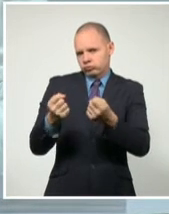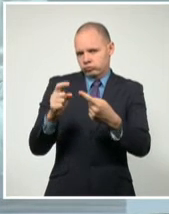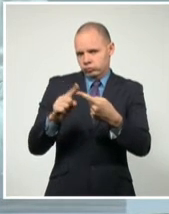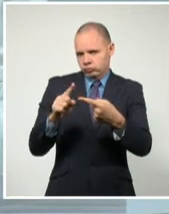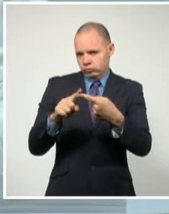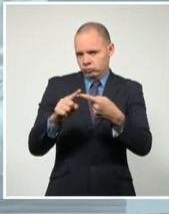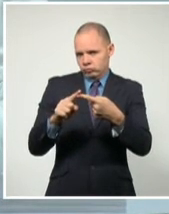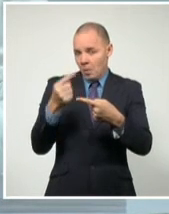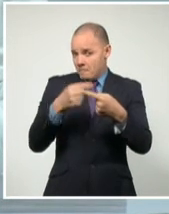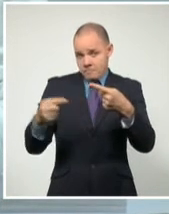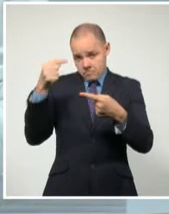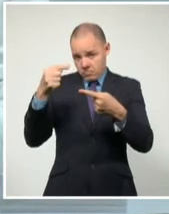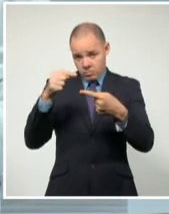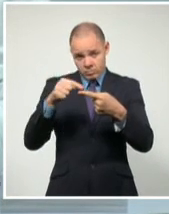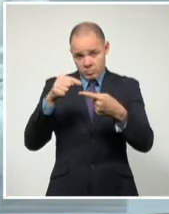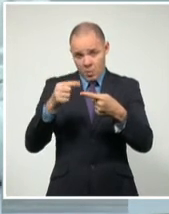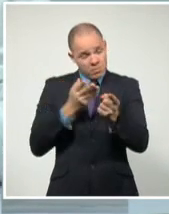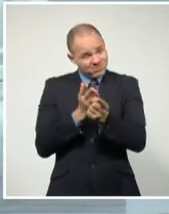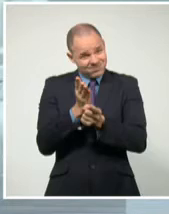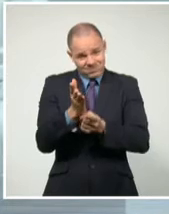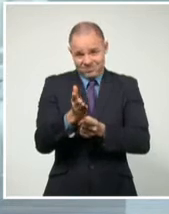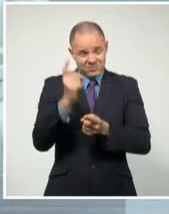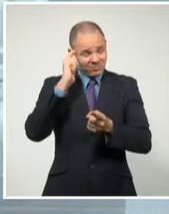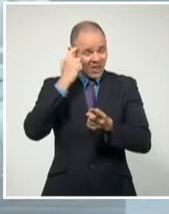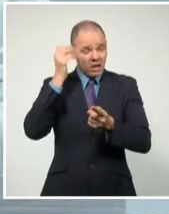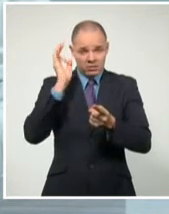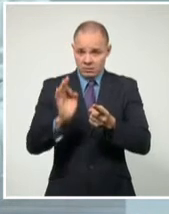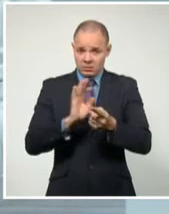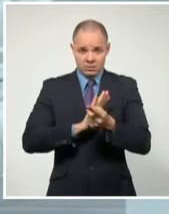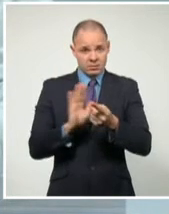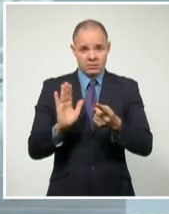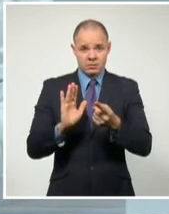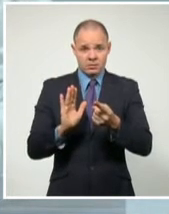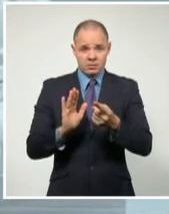una tarea permanente que no se nos puede olvidar y que por lo tanto